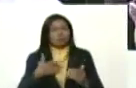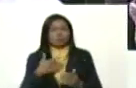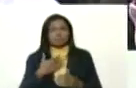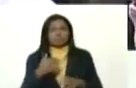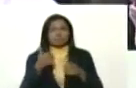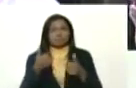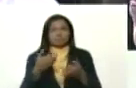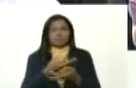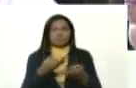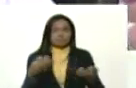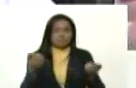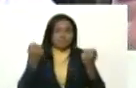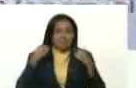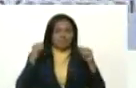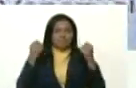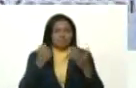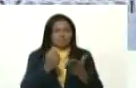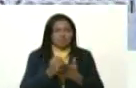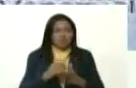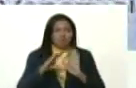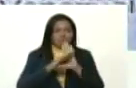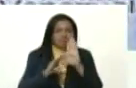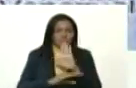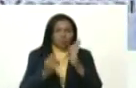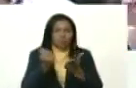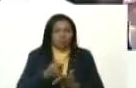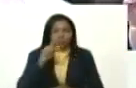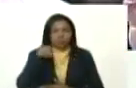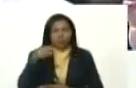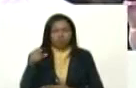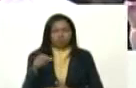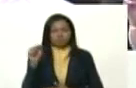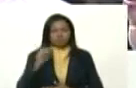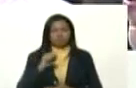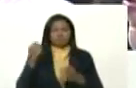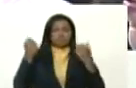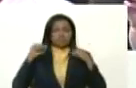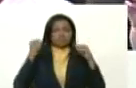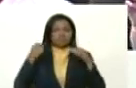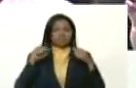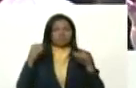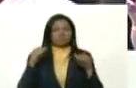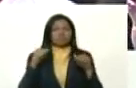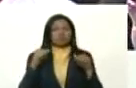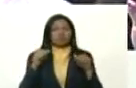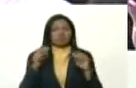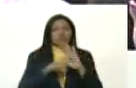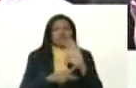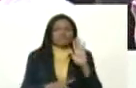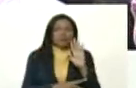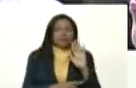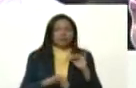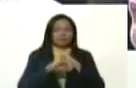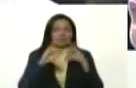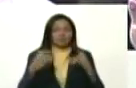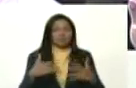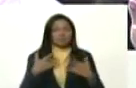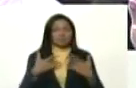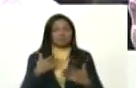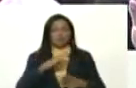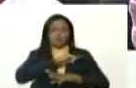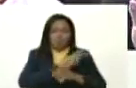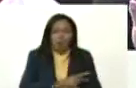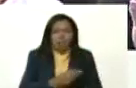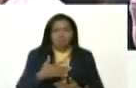Muy bien, los ejercicios... ¿Y el curso te ayudó? Sí, yo hice mi ejercicio en el Parque Felipe Guerra Roja. ¿Te sentías bien? ¿Te sentías fuerte?